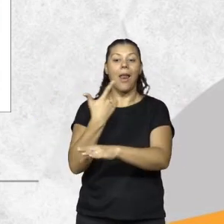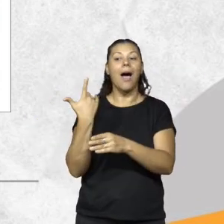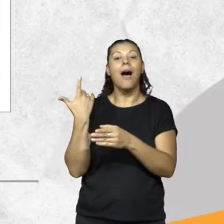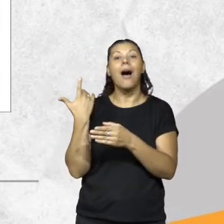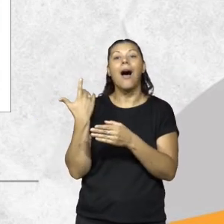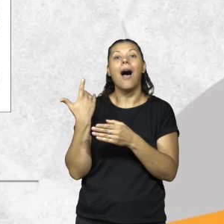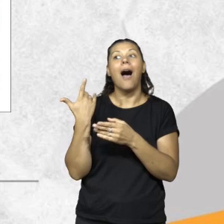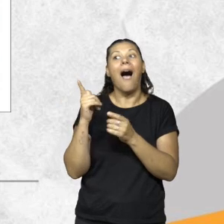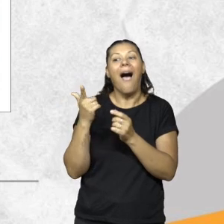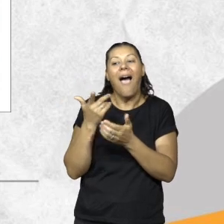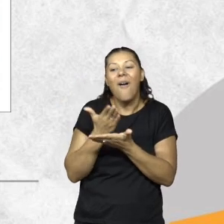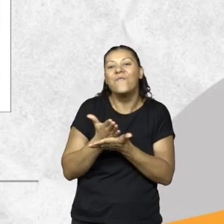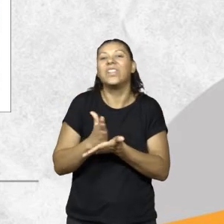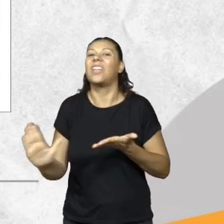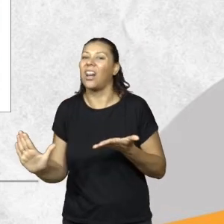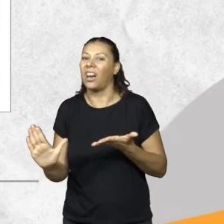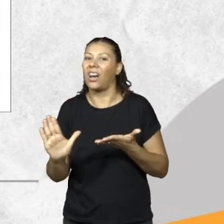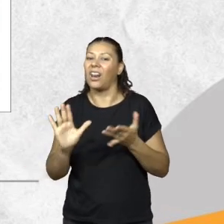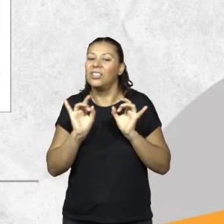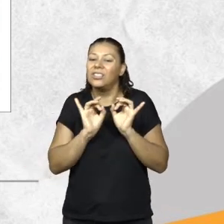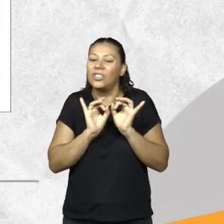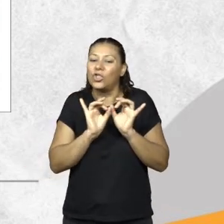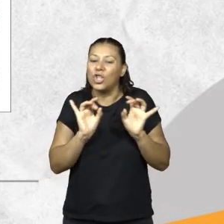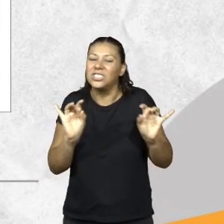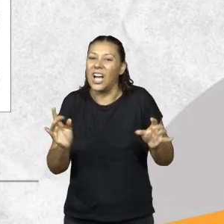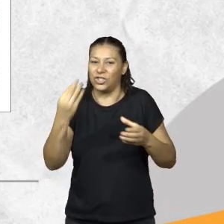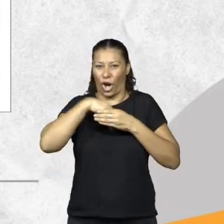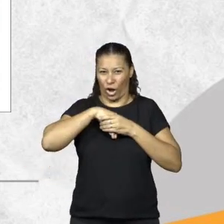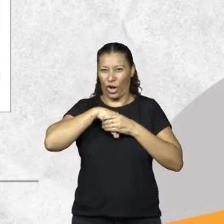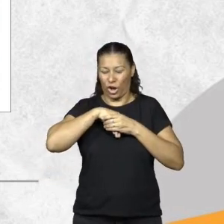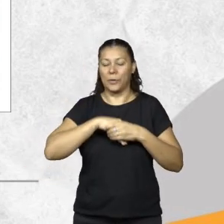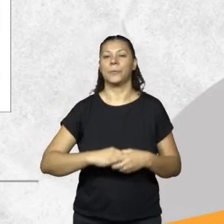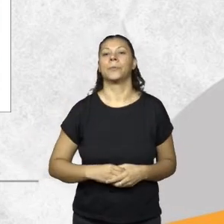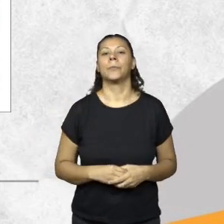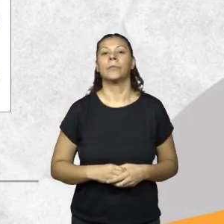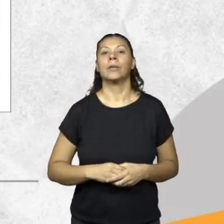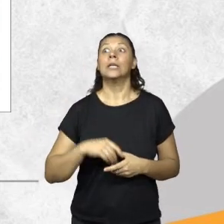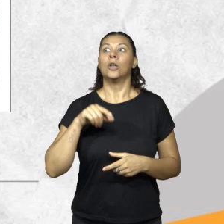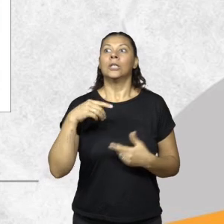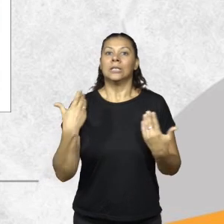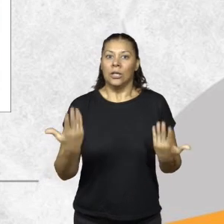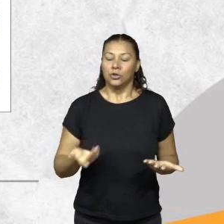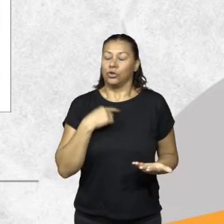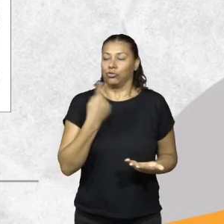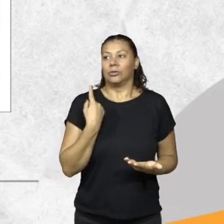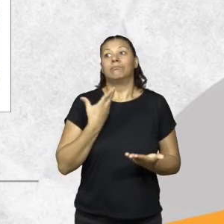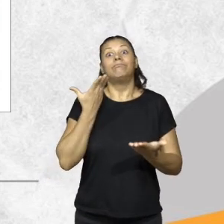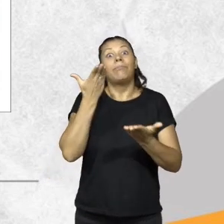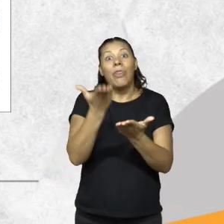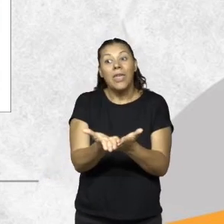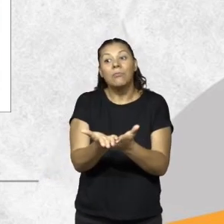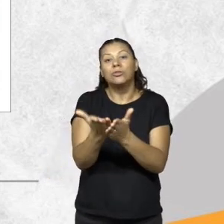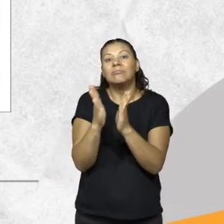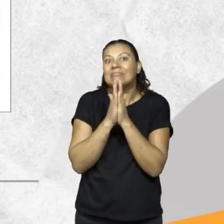posible intoxicación con una toxina proveniente de cianobacterias. Y ahí les pedimos que pongan especial también cuidado con